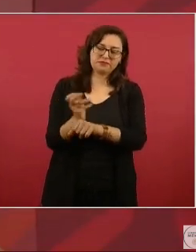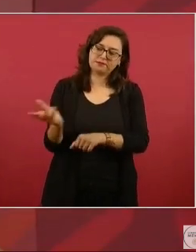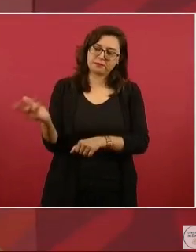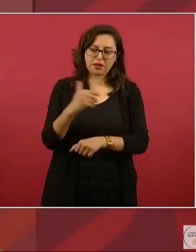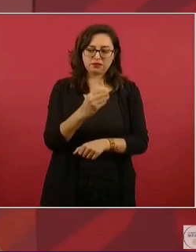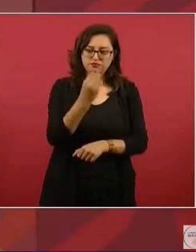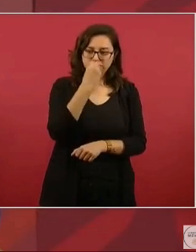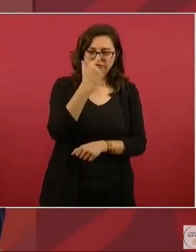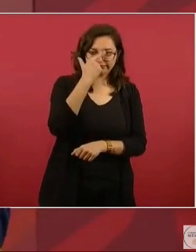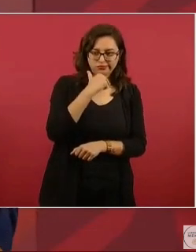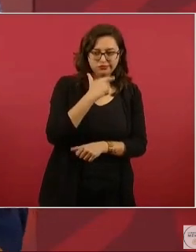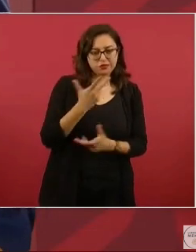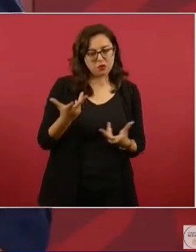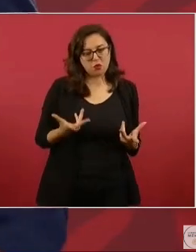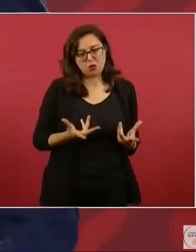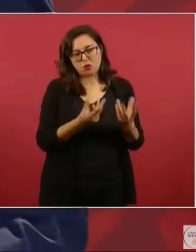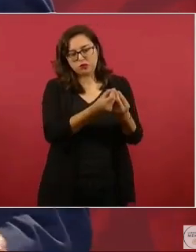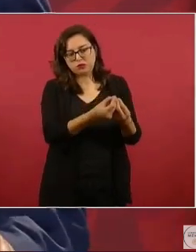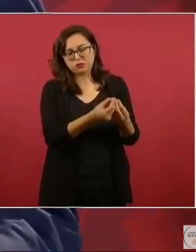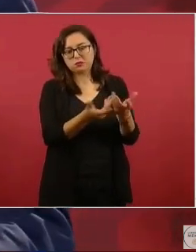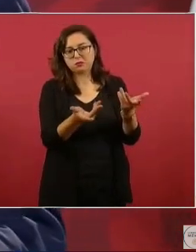a platicar